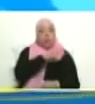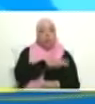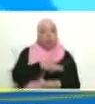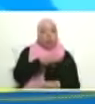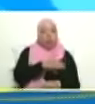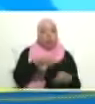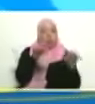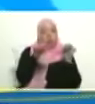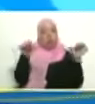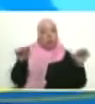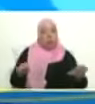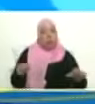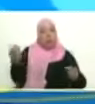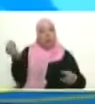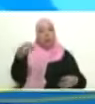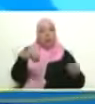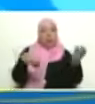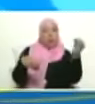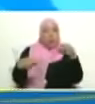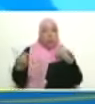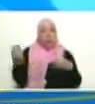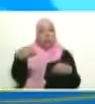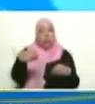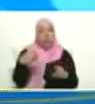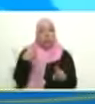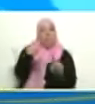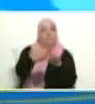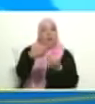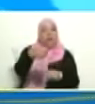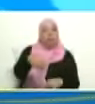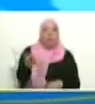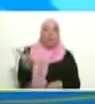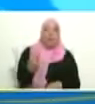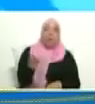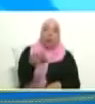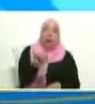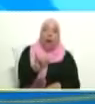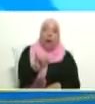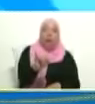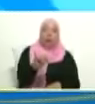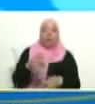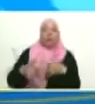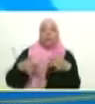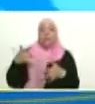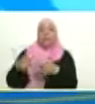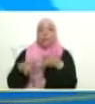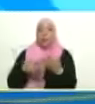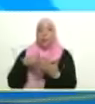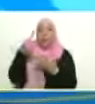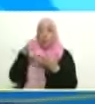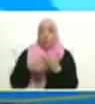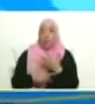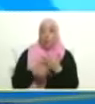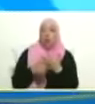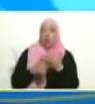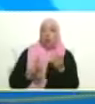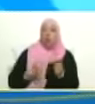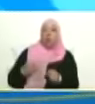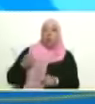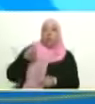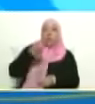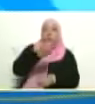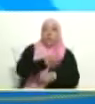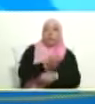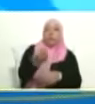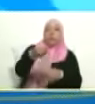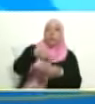país, hoy por hoy en Venezuela tenemos activados con los que se gradúan,